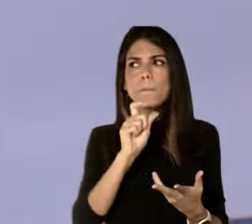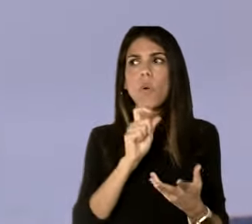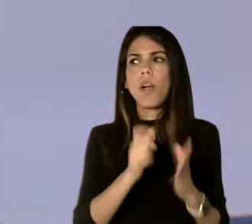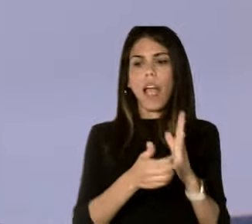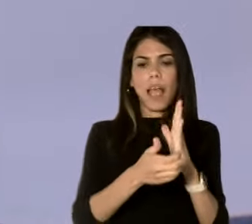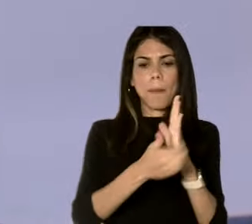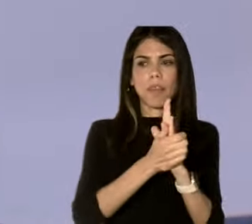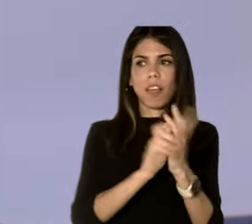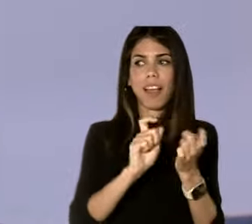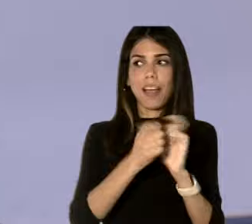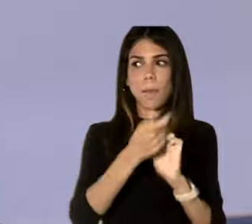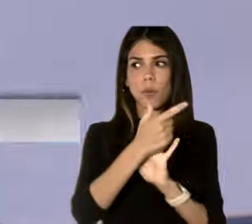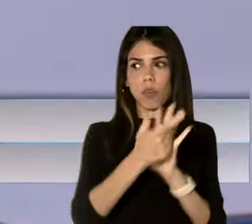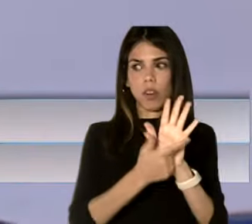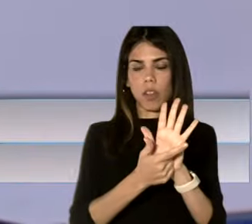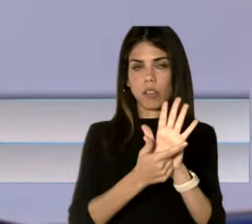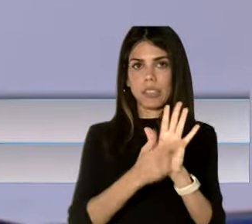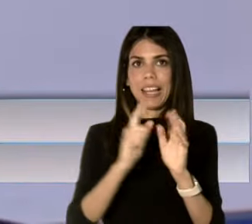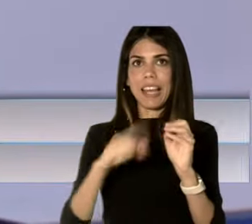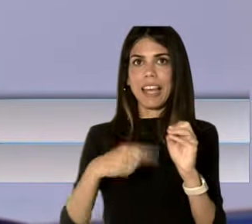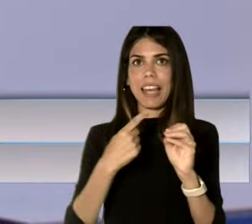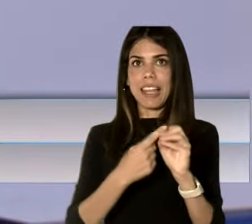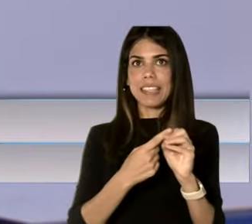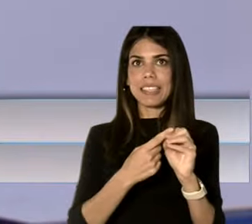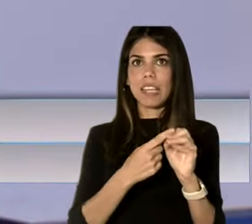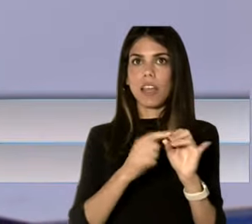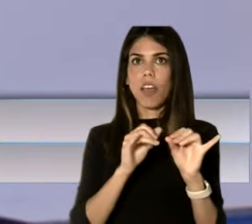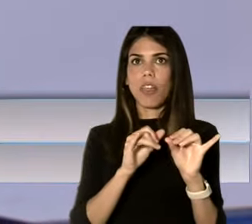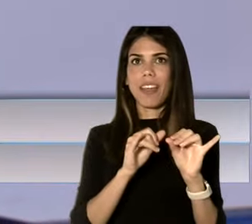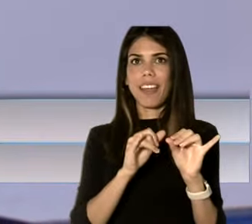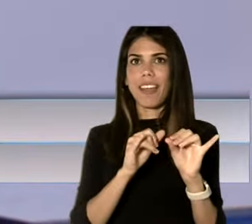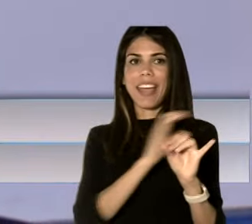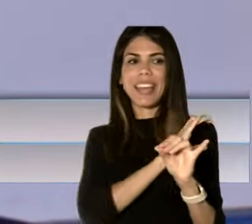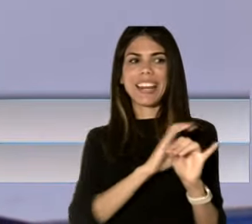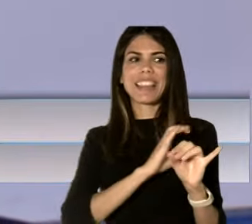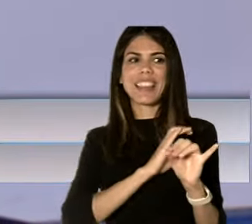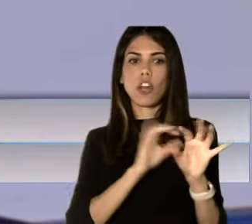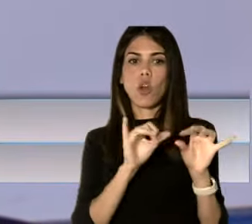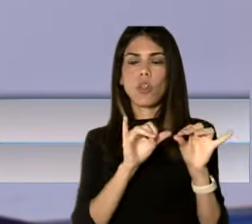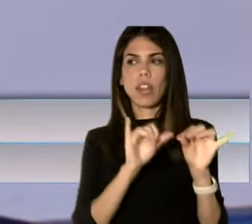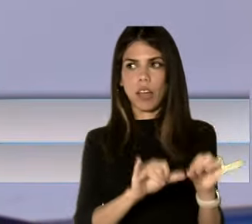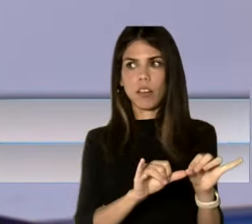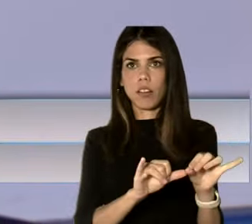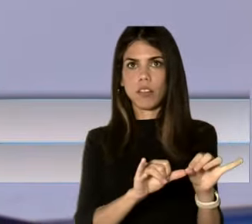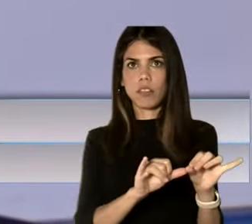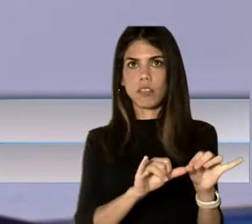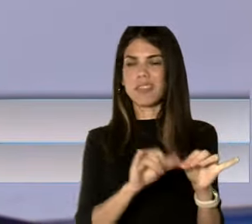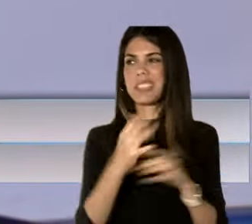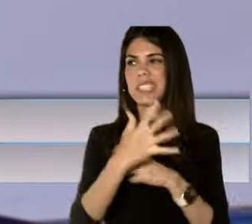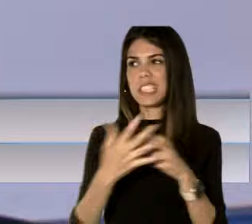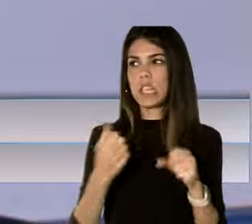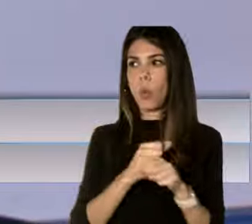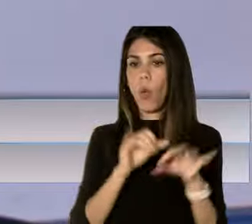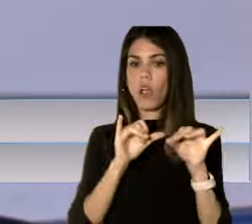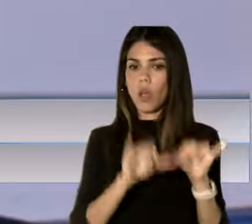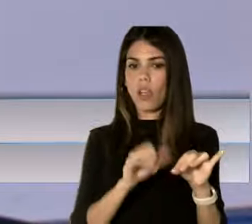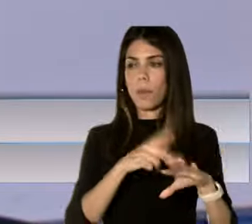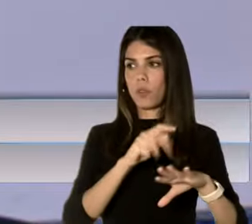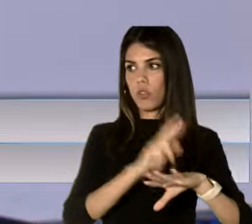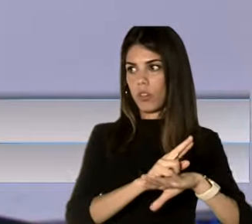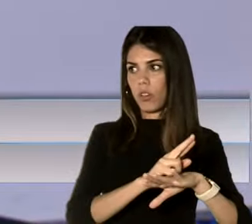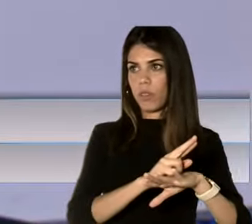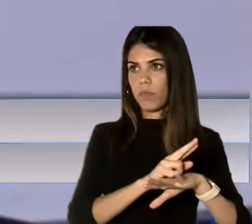bien en el criterio de la residencia que est en 5 años eh sostenido residiendo en Puerto Rico y luego